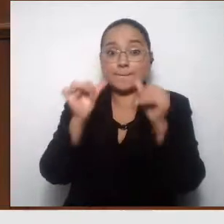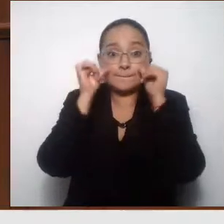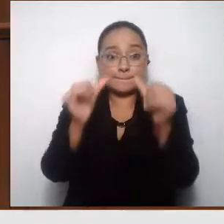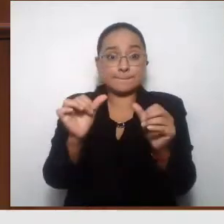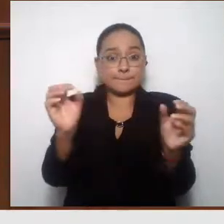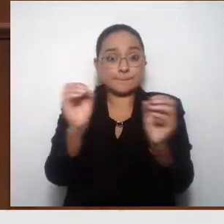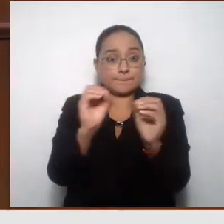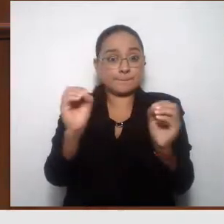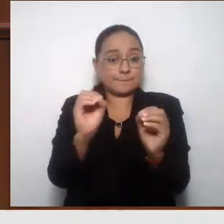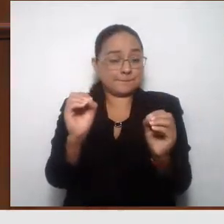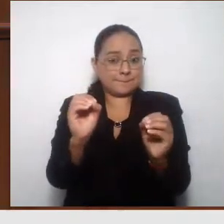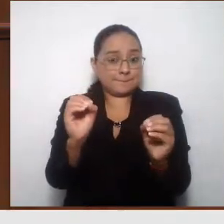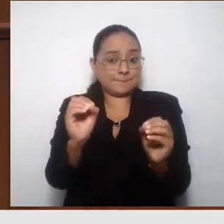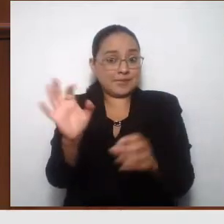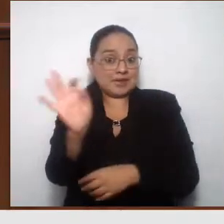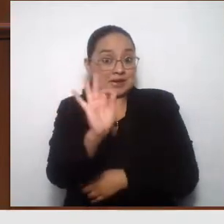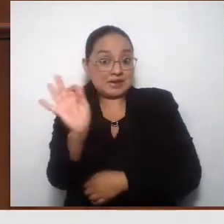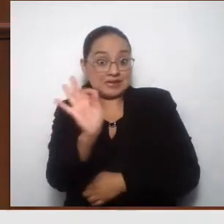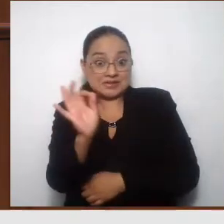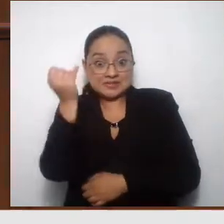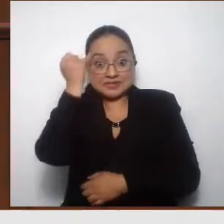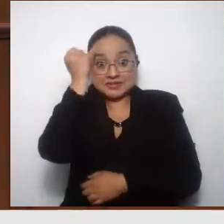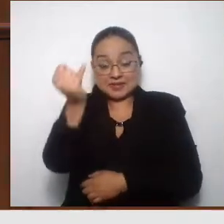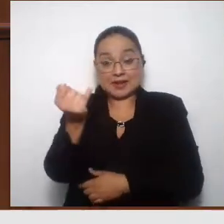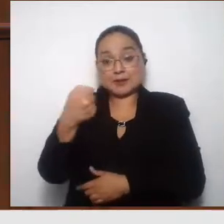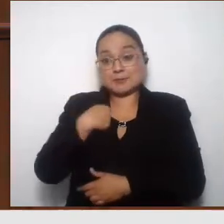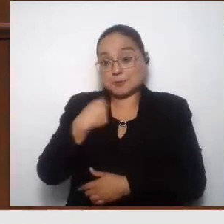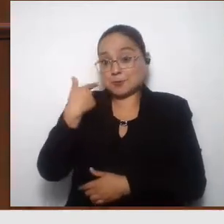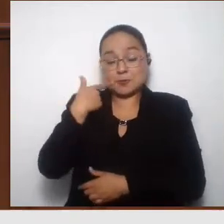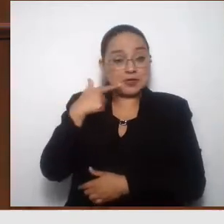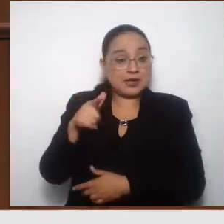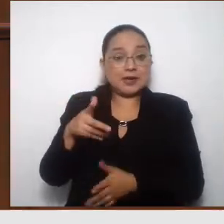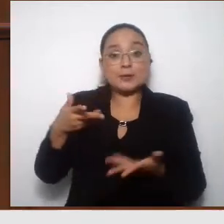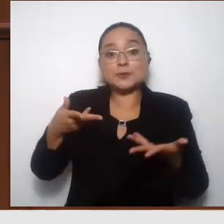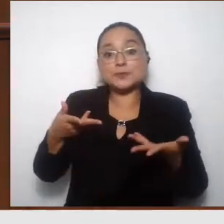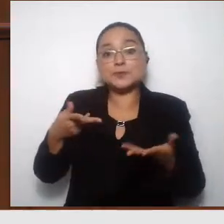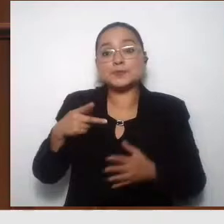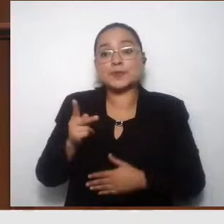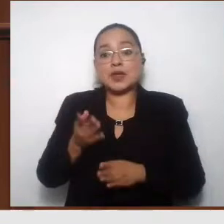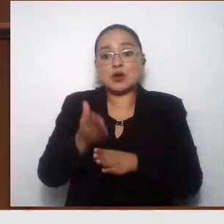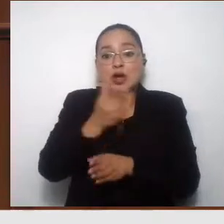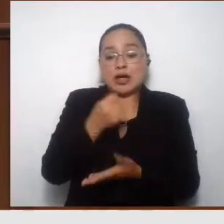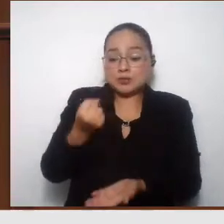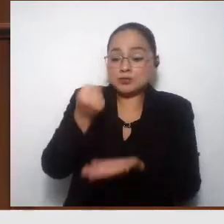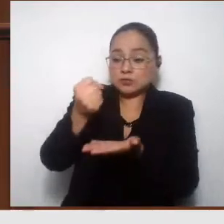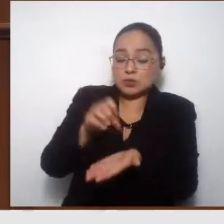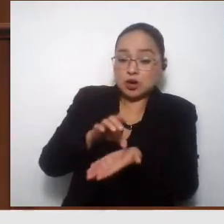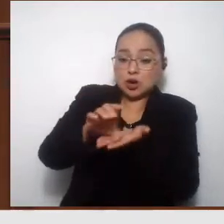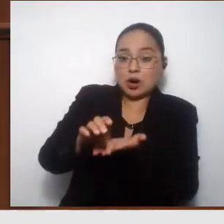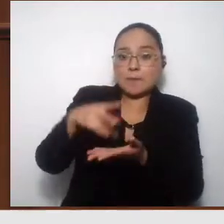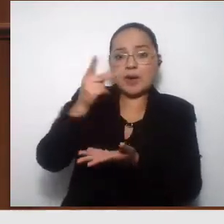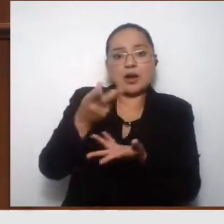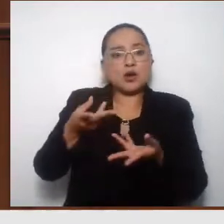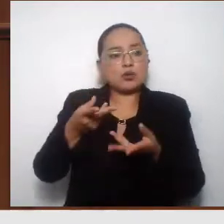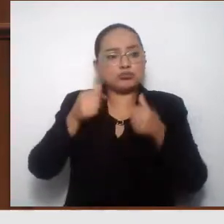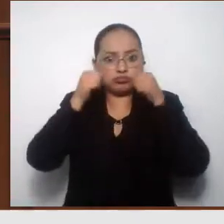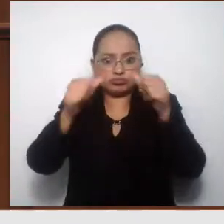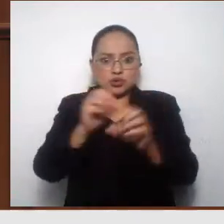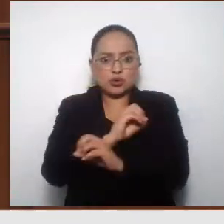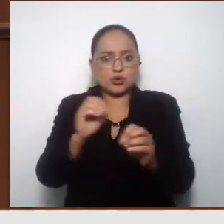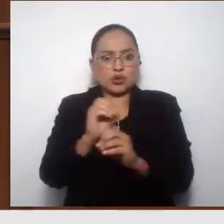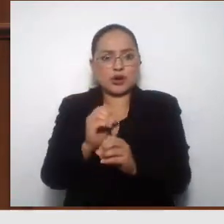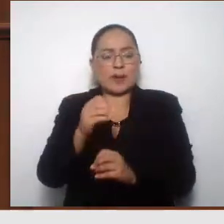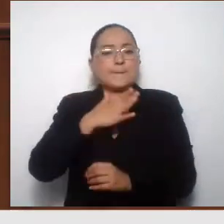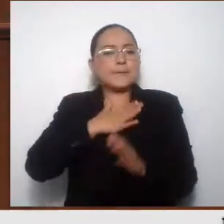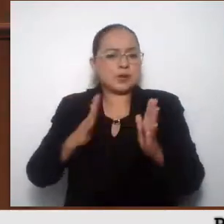mandaron a lo que realmente estaban etiquetados y presupuestados. Entonces, es mi